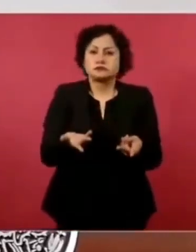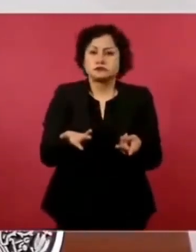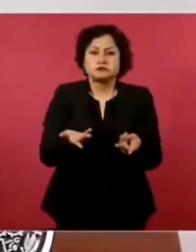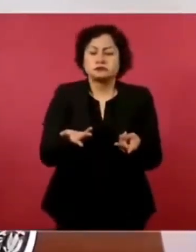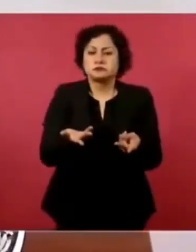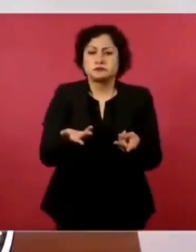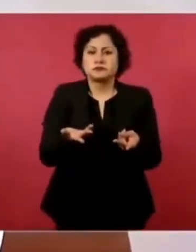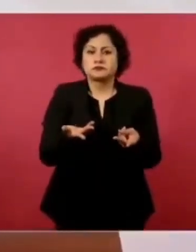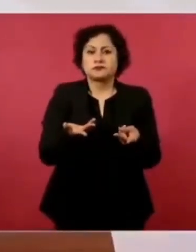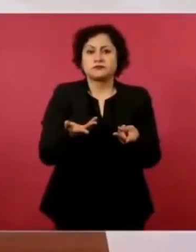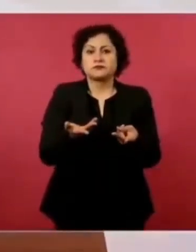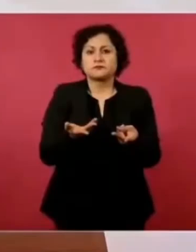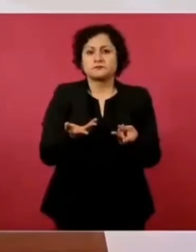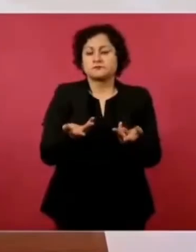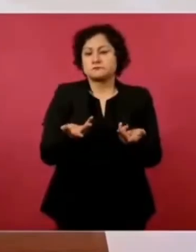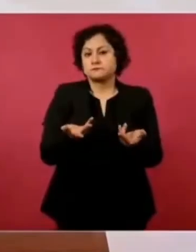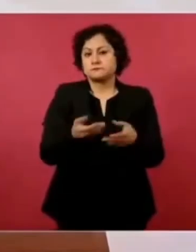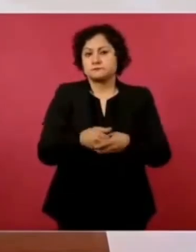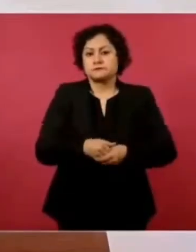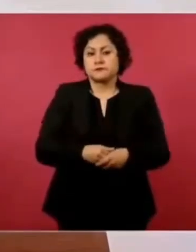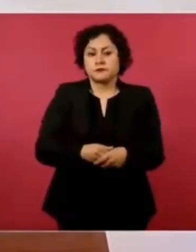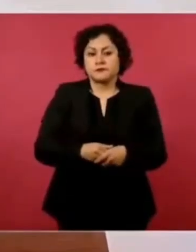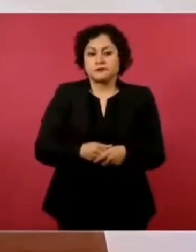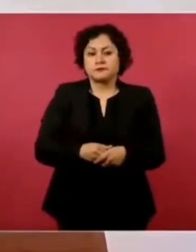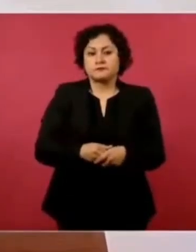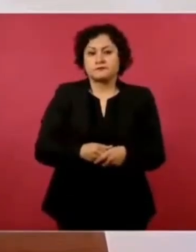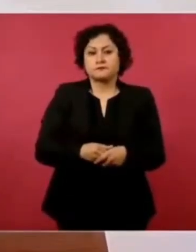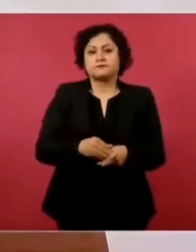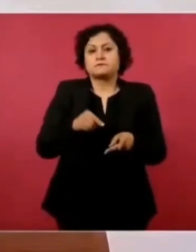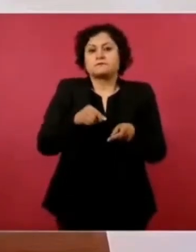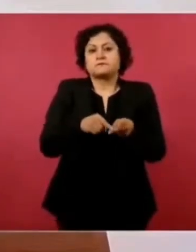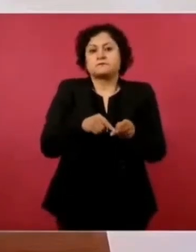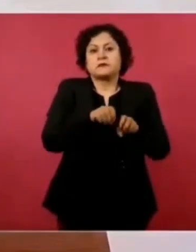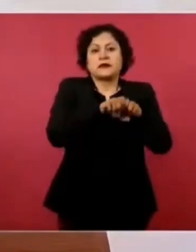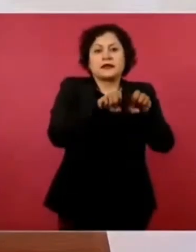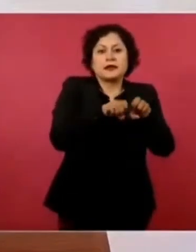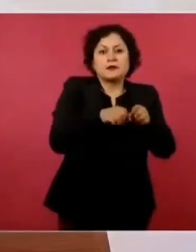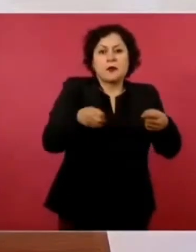en su momento la Serie Mundial,